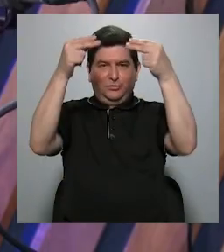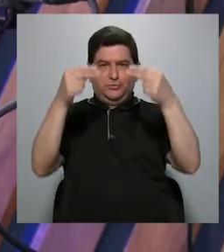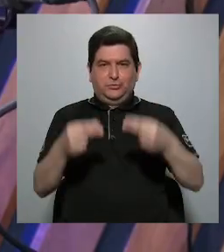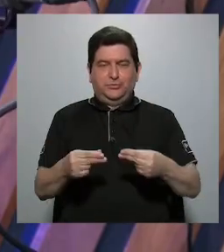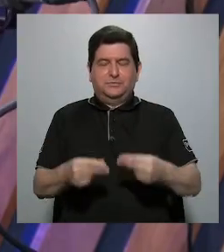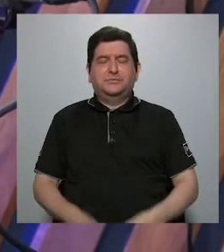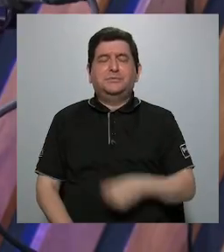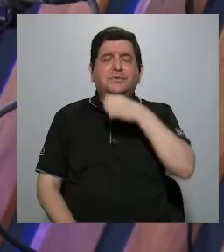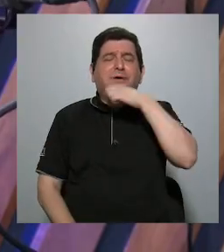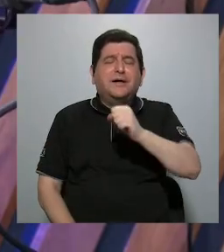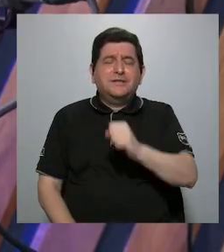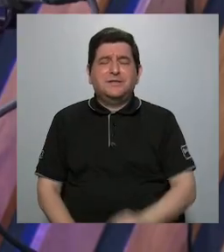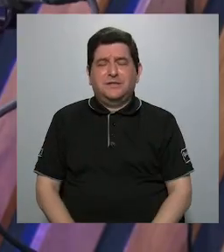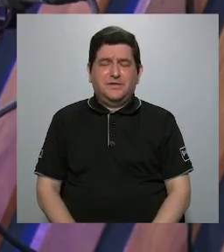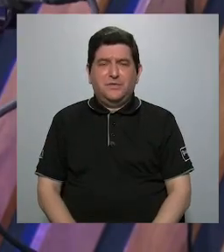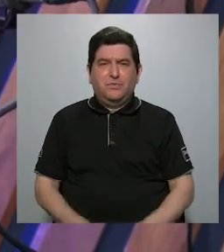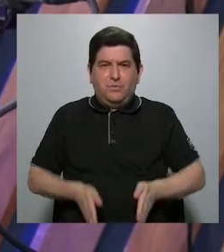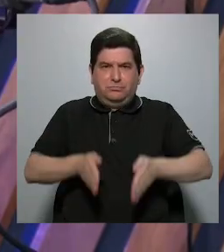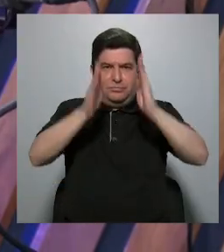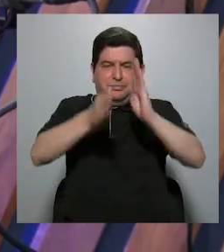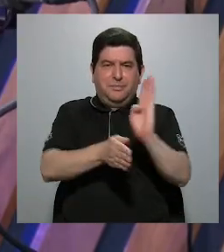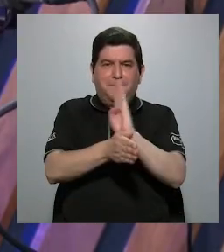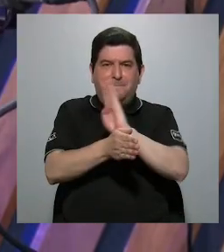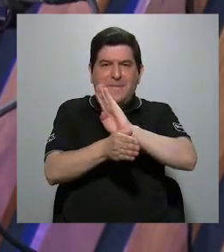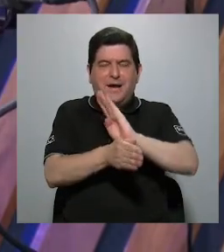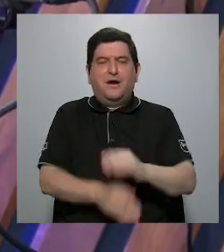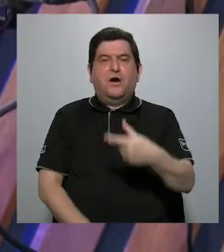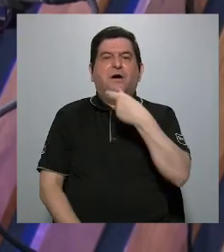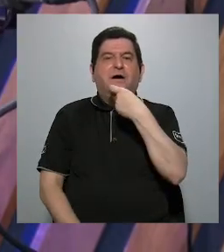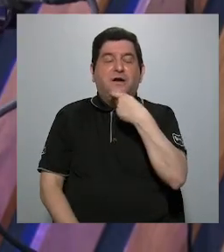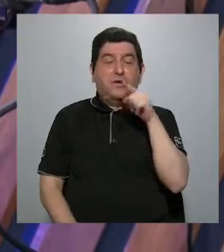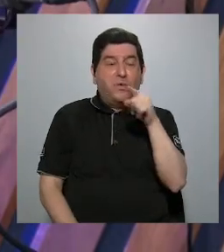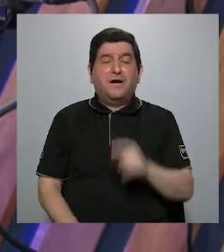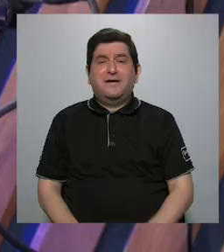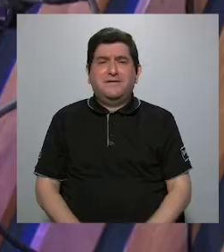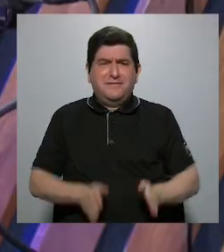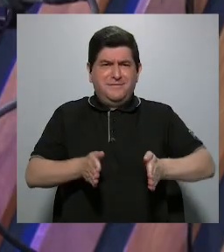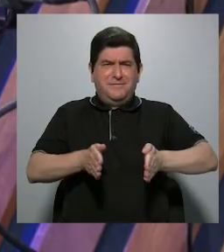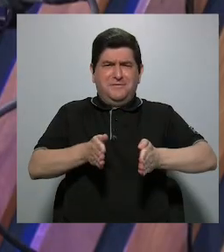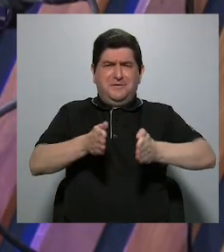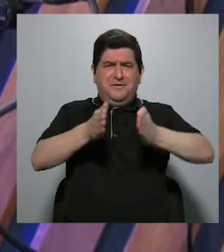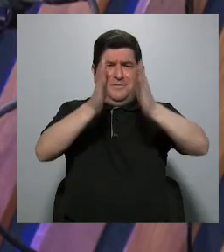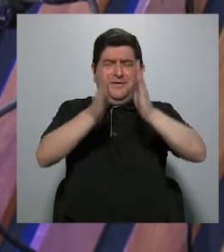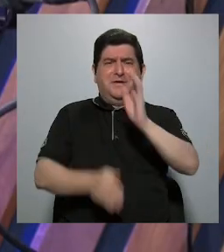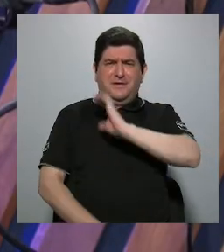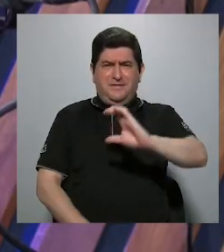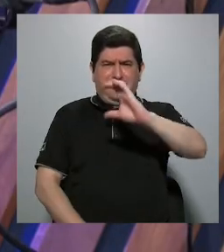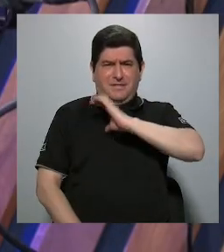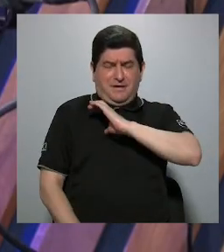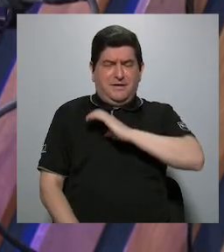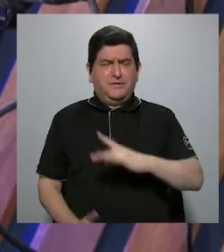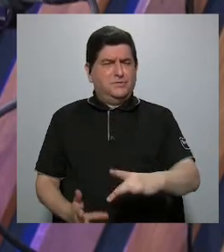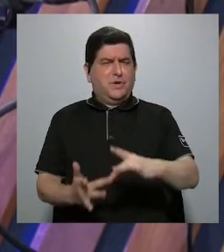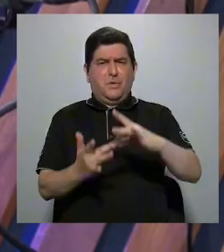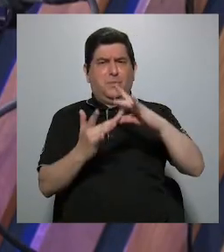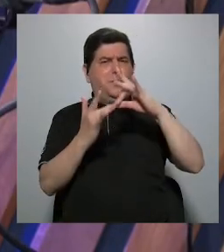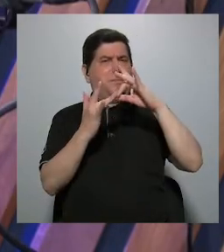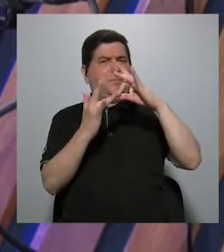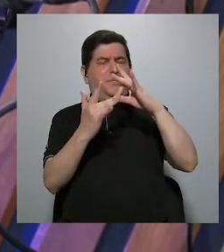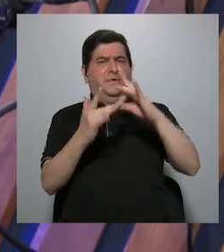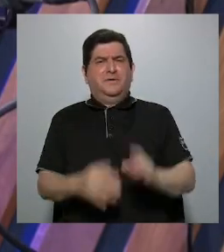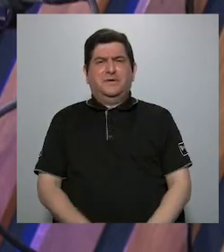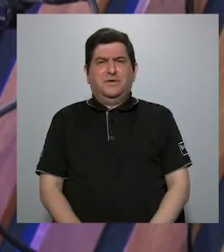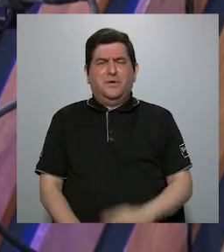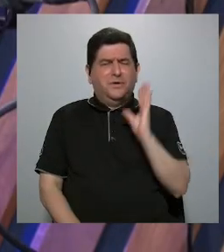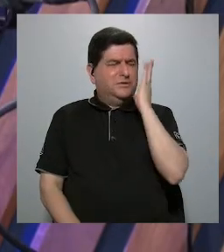de Hacienda, antiguo edificio del Banco Anglo. Allí hubo un edificio de características